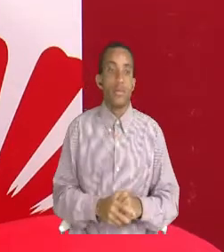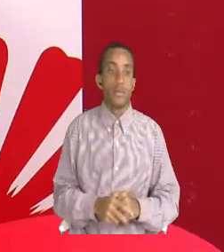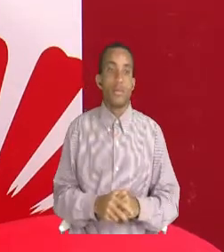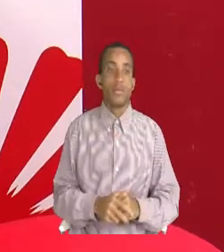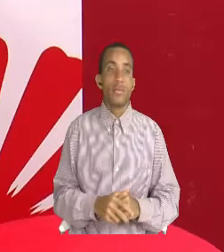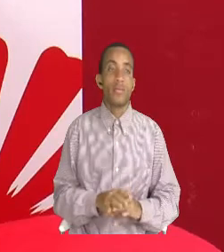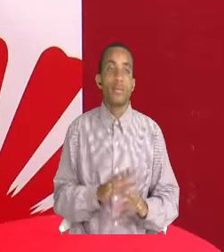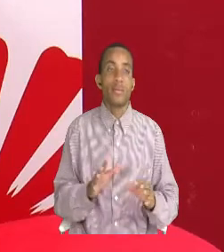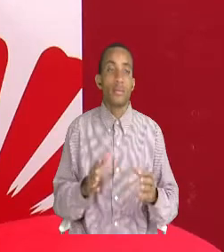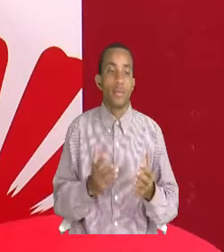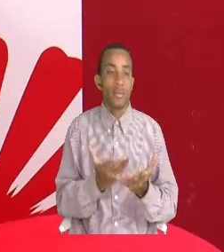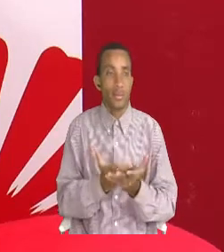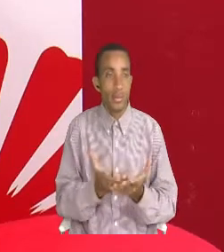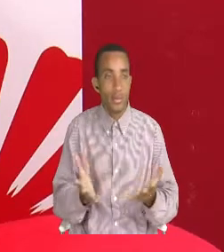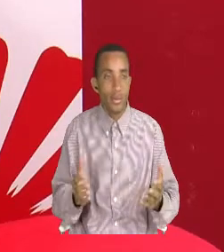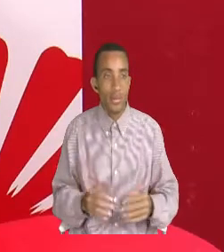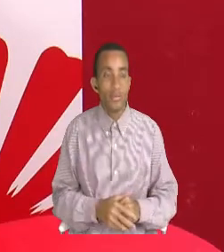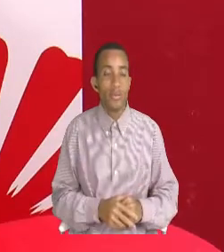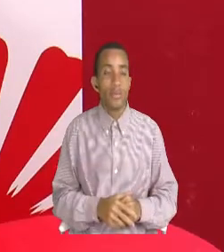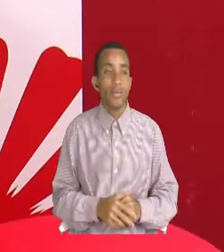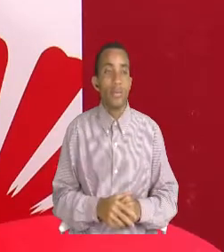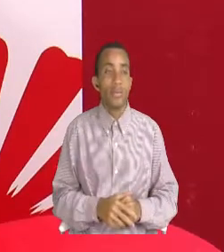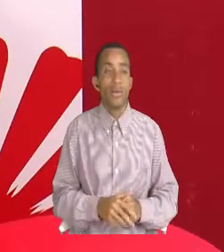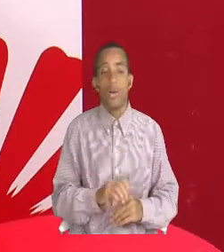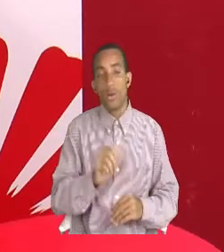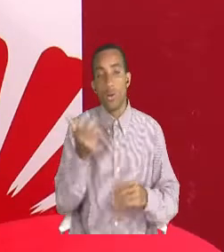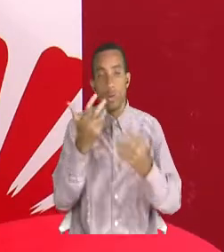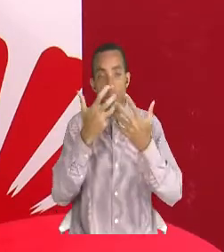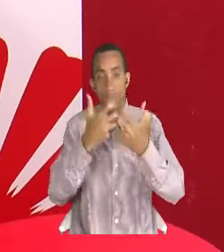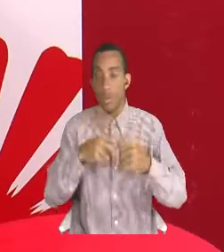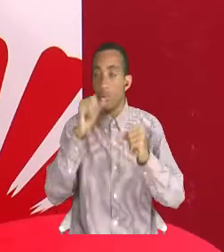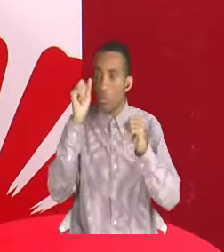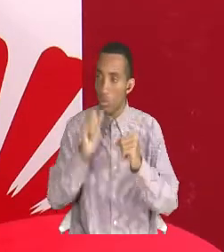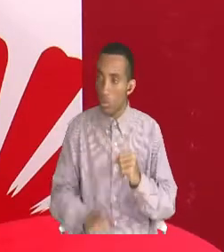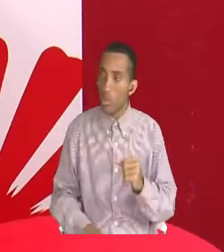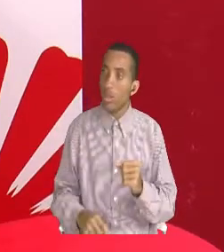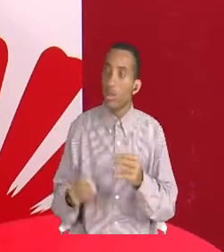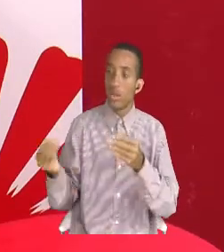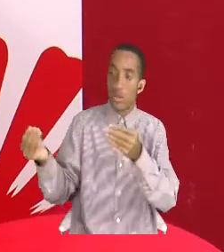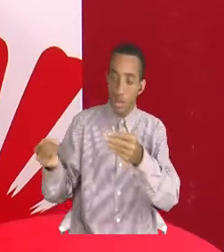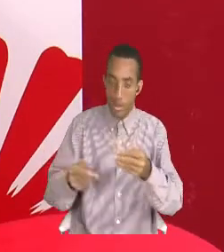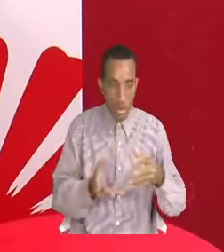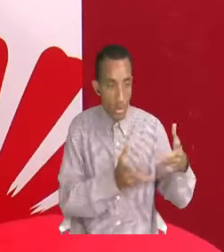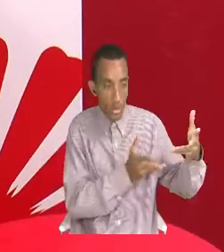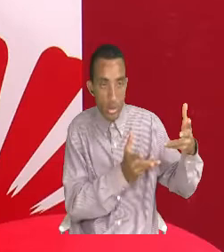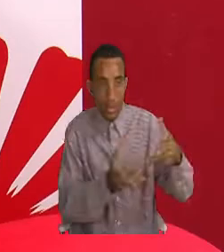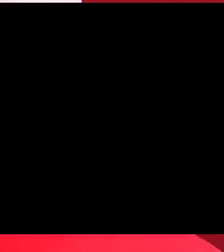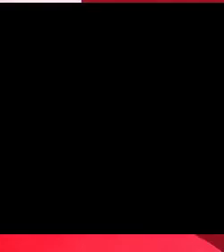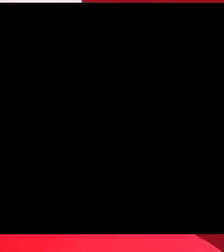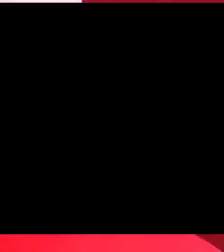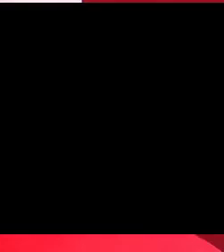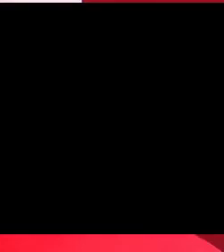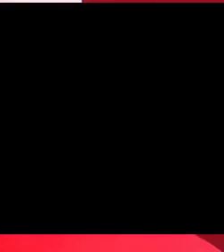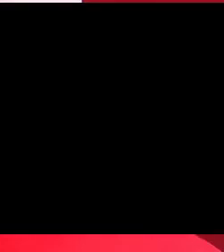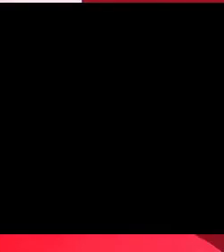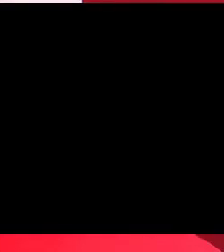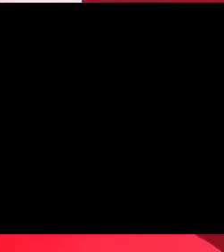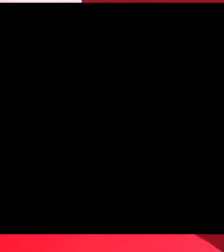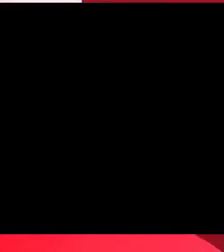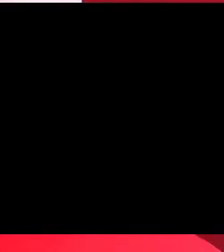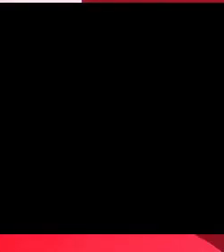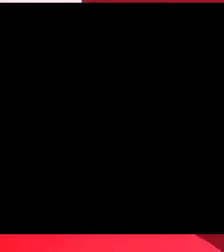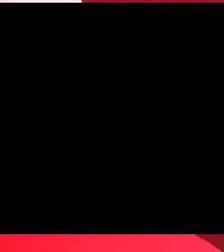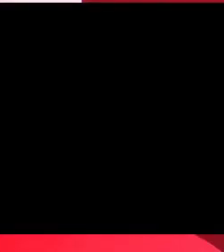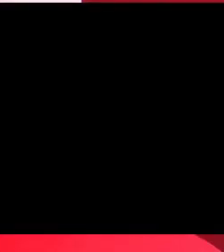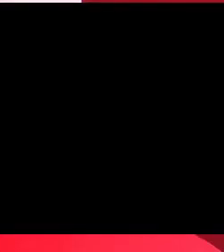Esperamos pues a que también se nos sumen otras empresas y poder regalarles muchas cositas a las madres en Barranca Bermeja. Marce. Claro que sí, desde